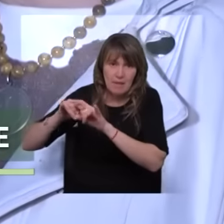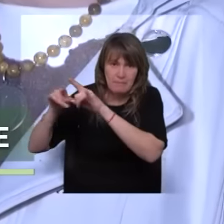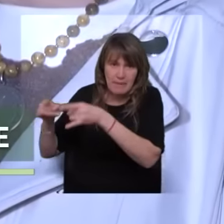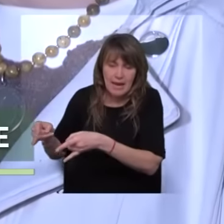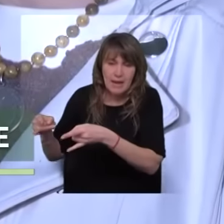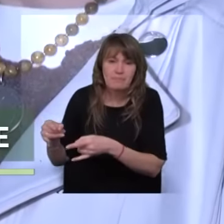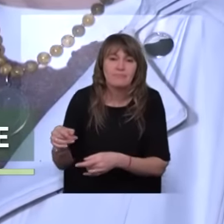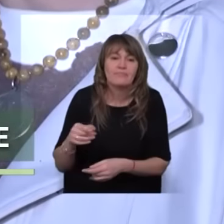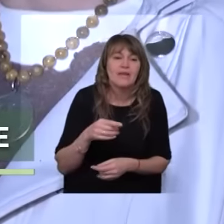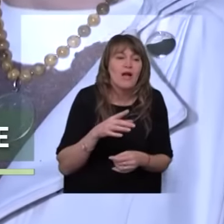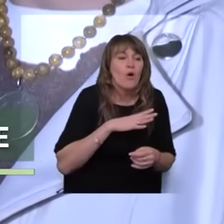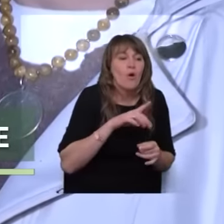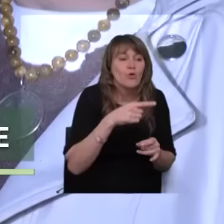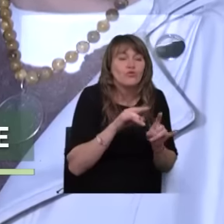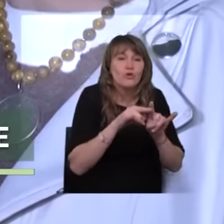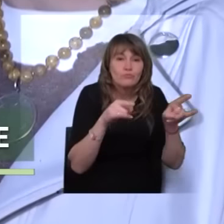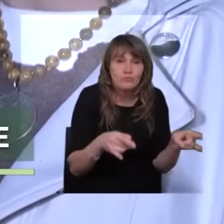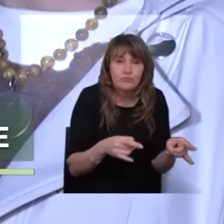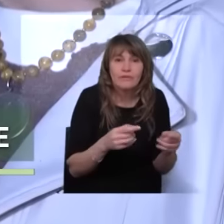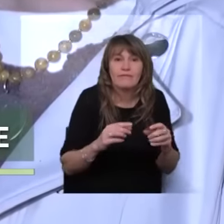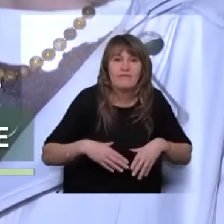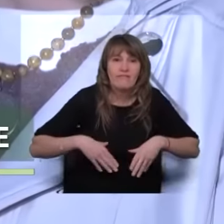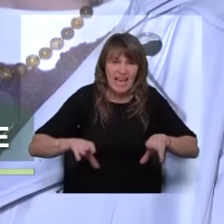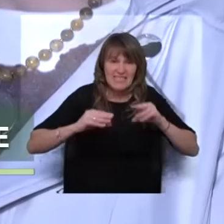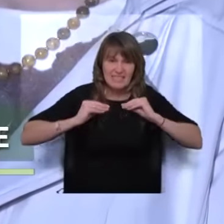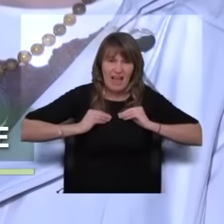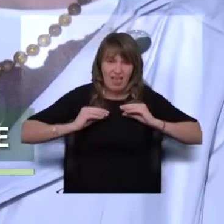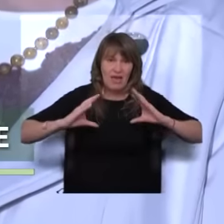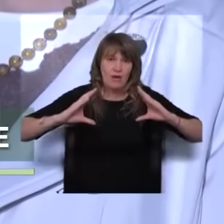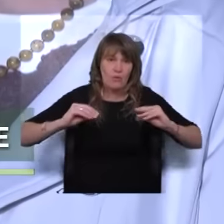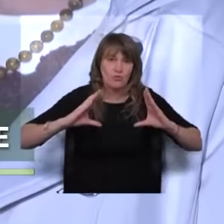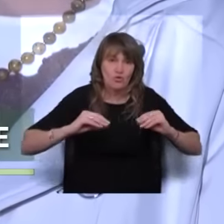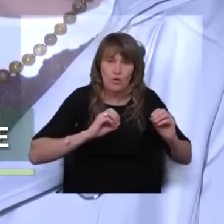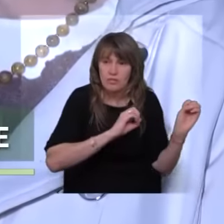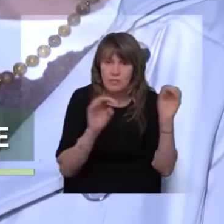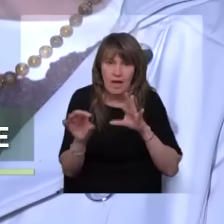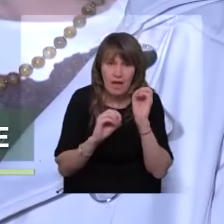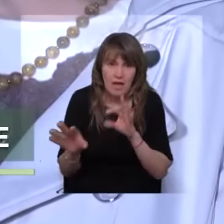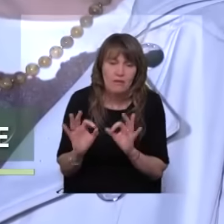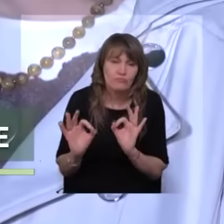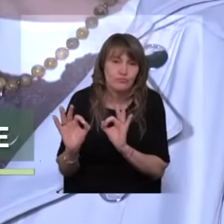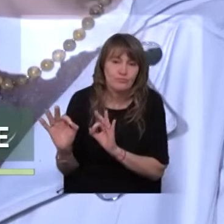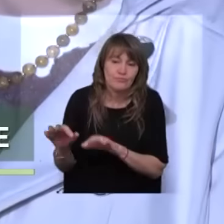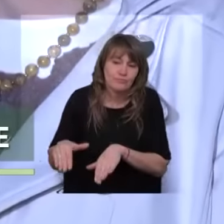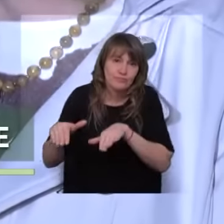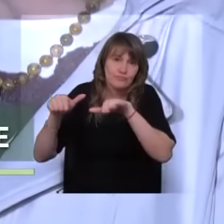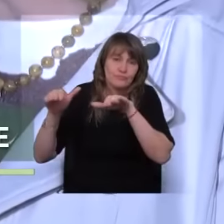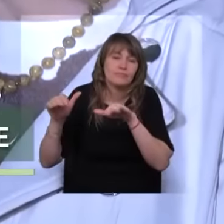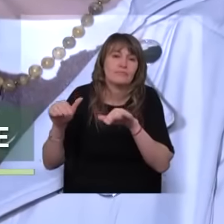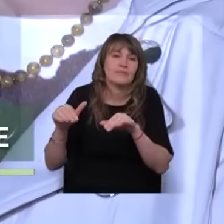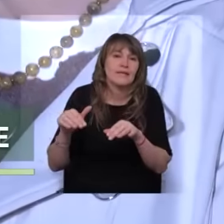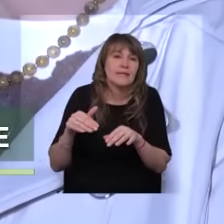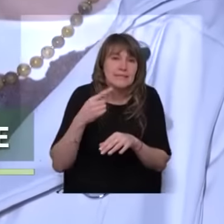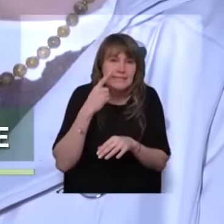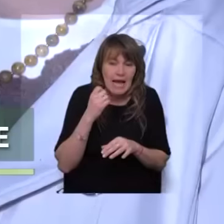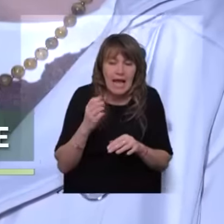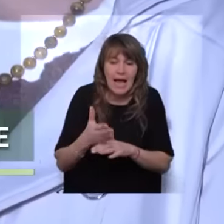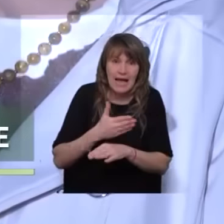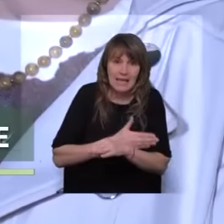para tener en condiciones frazadas colchones este y Eh bueno está todo previsto